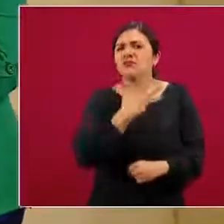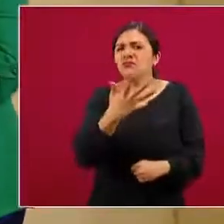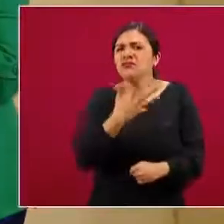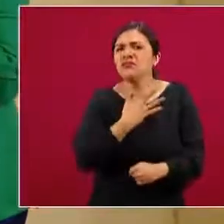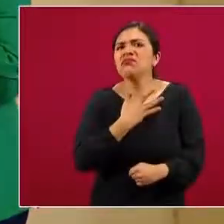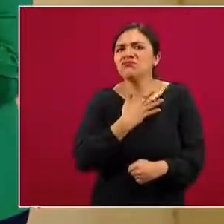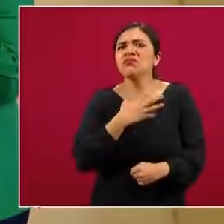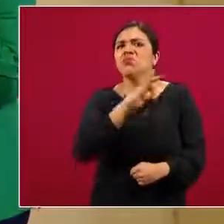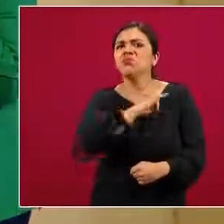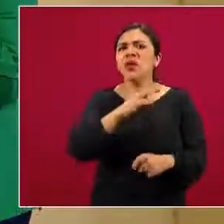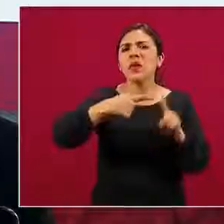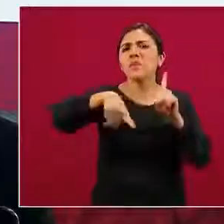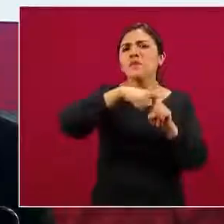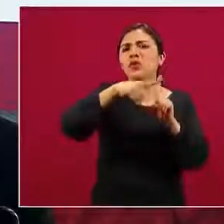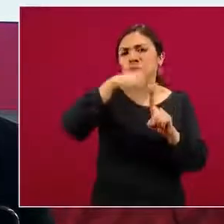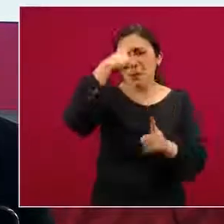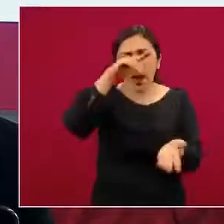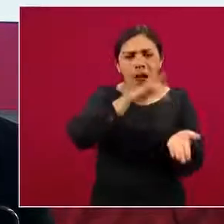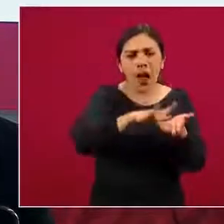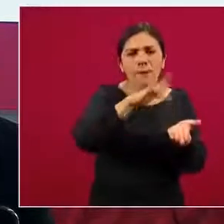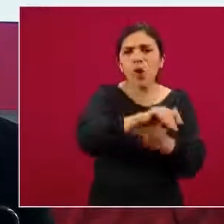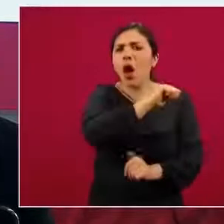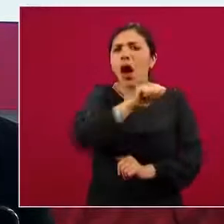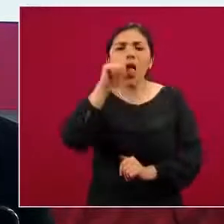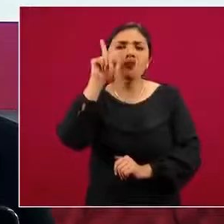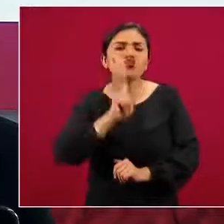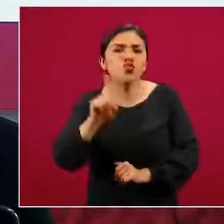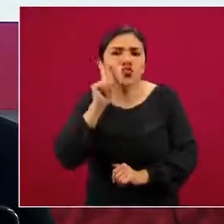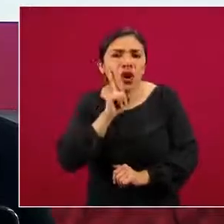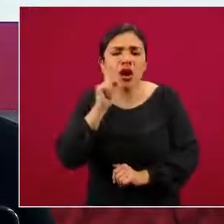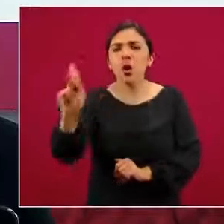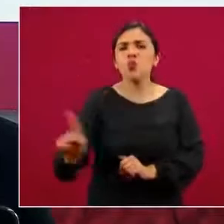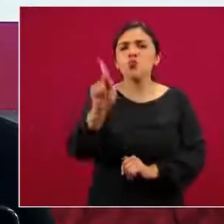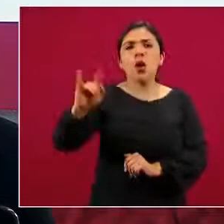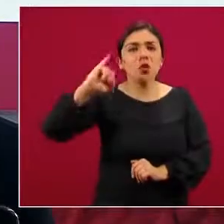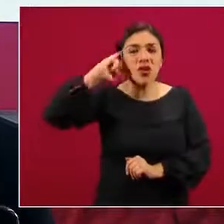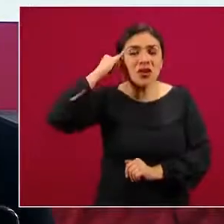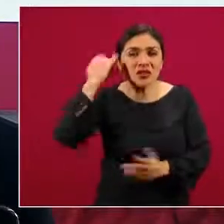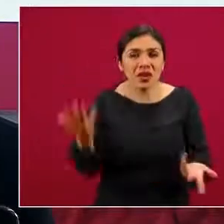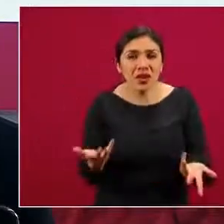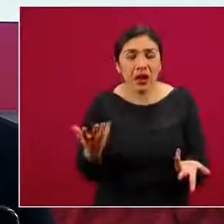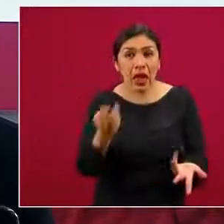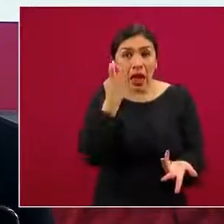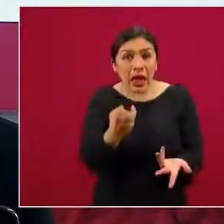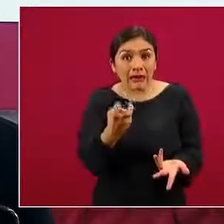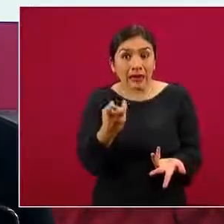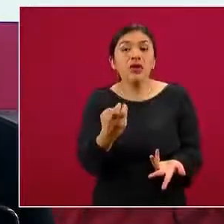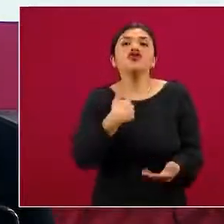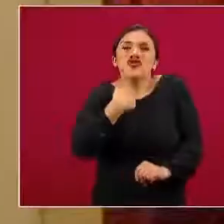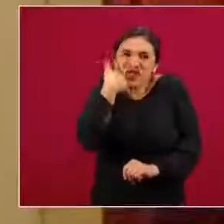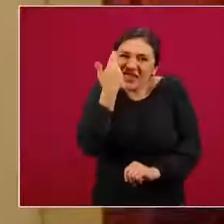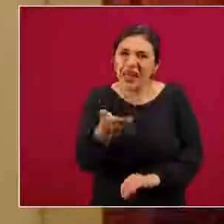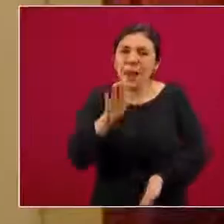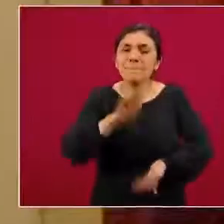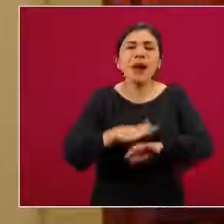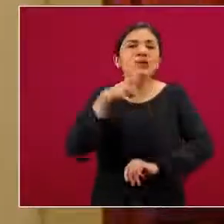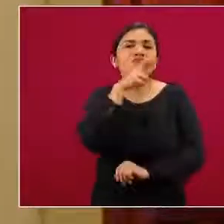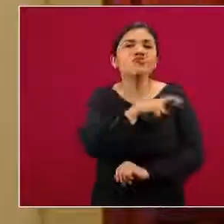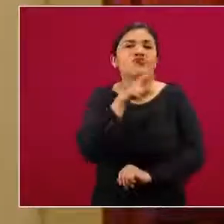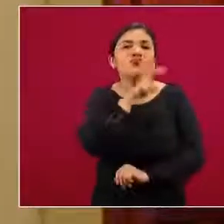acciones afirmativas para apoyar a las mujeres, a los pueblos indígenas y quisimos muy